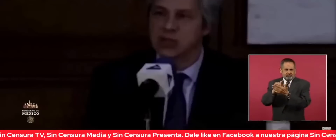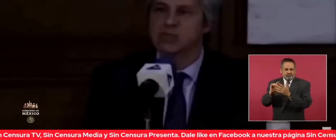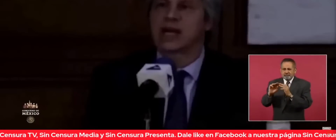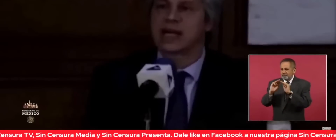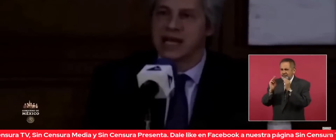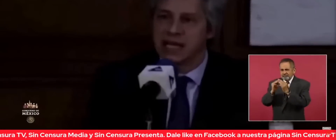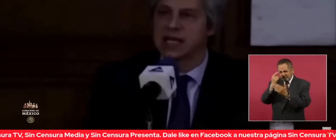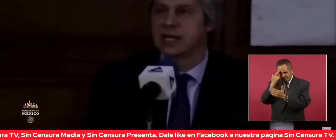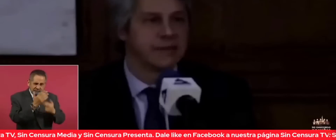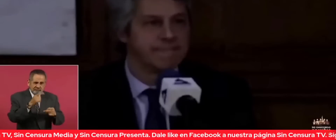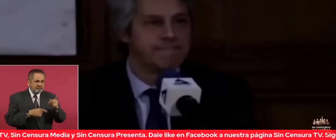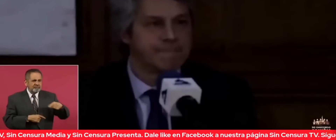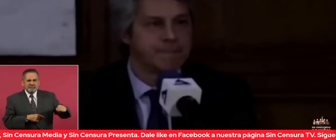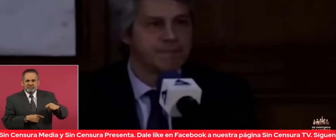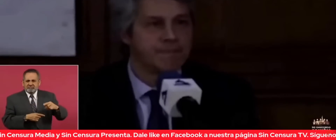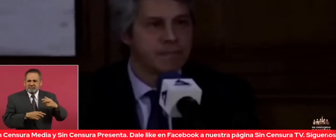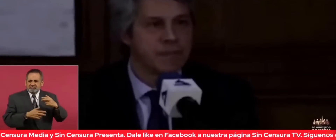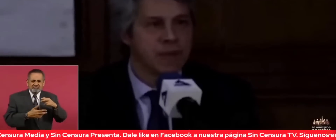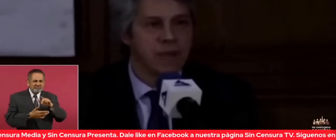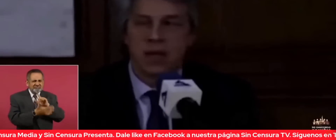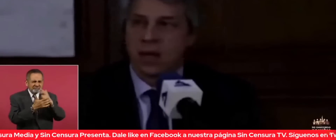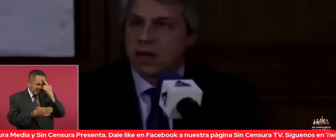Están organizados para delinquir.